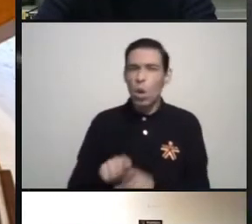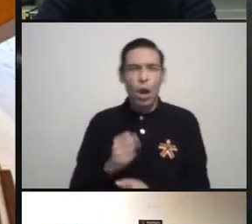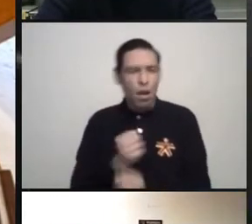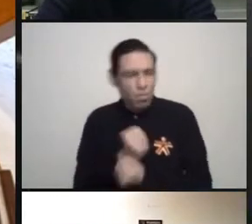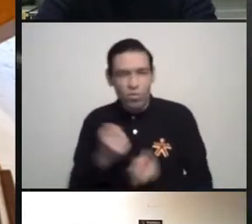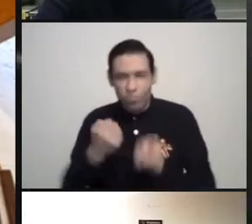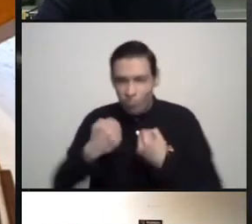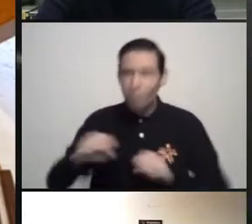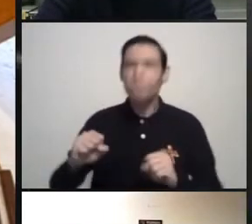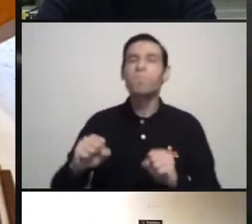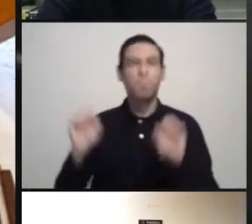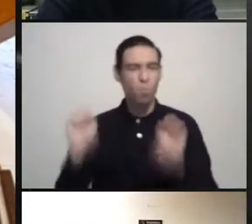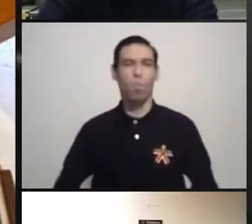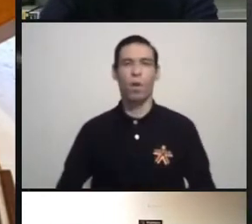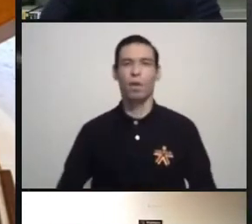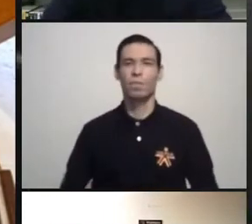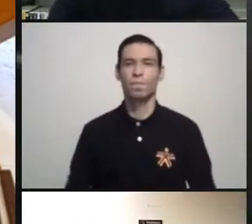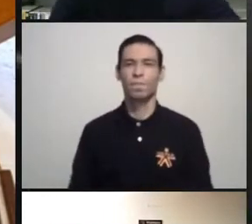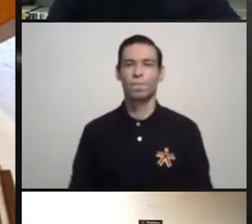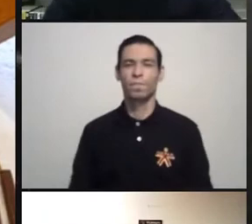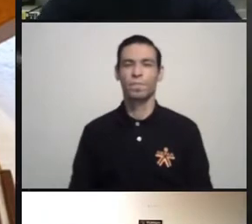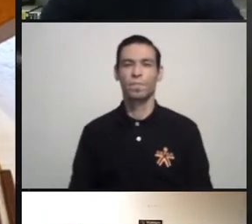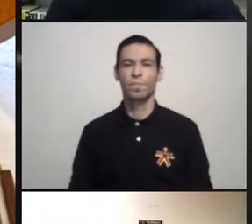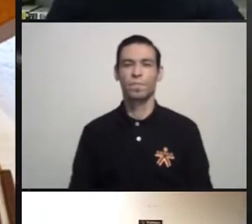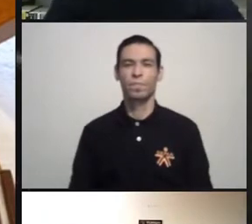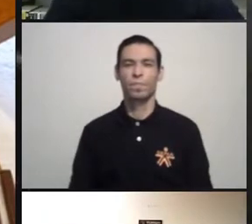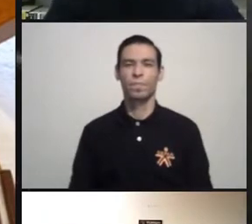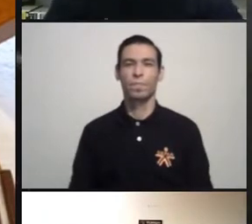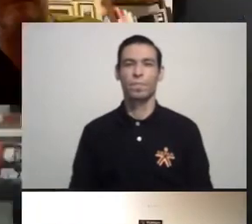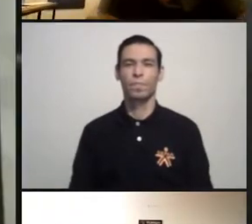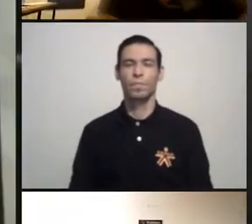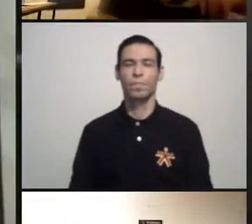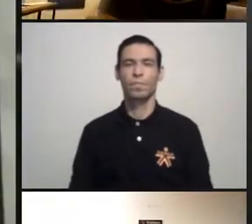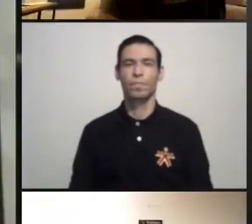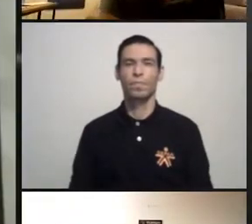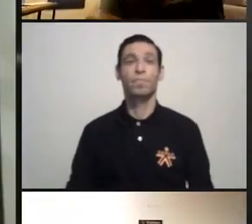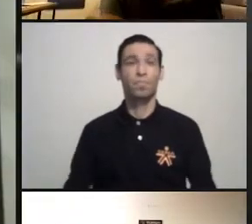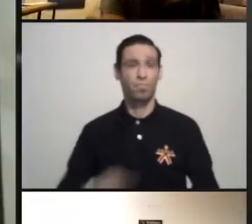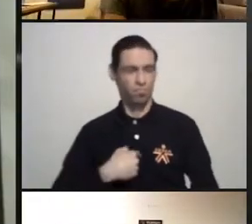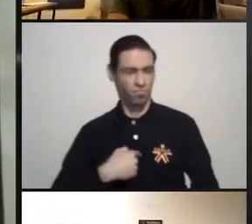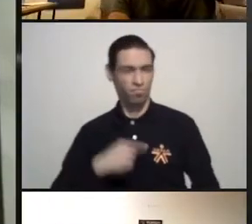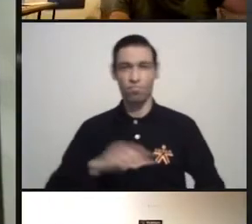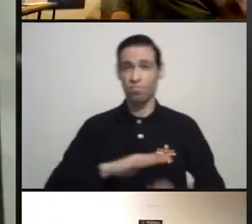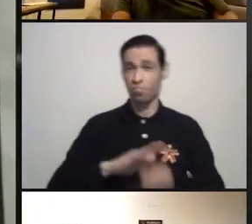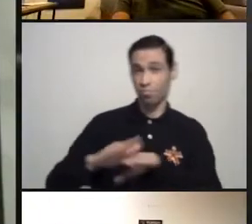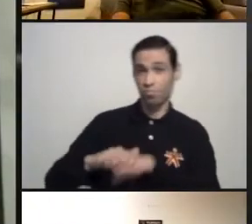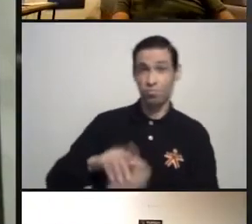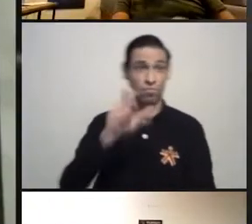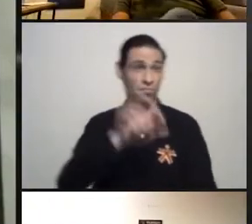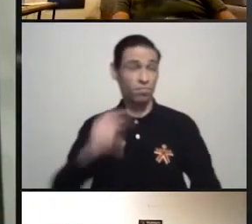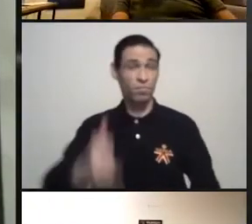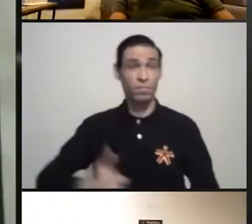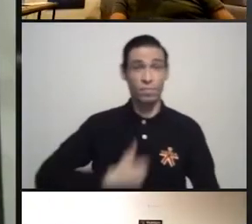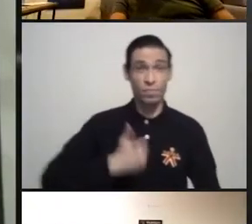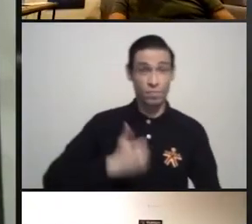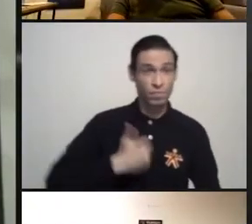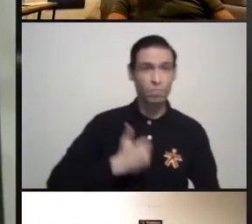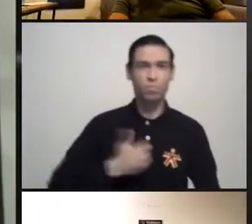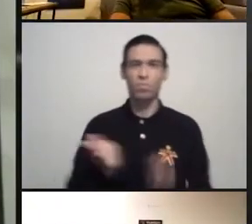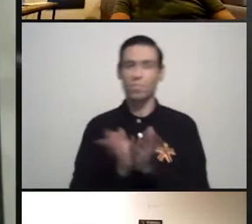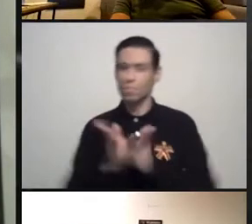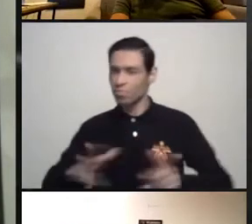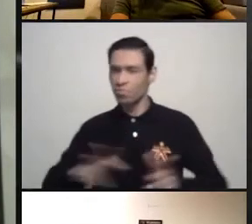hace. Sí. No, pues yo les diría a los jóvenes, a los estudiantes o a los aspirantes